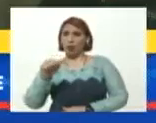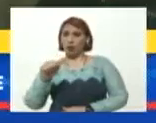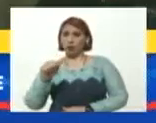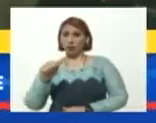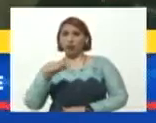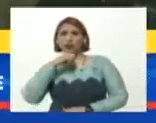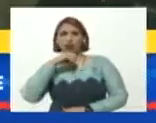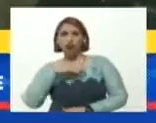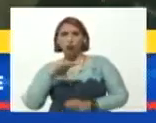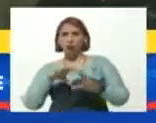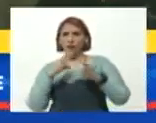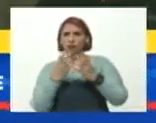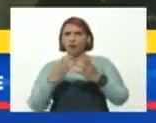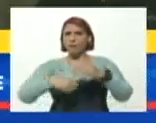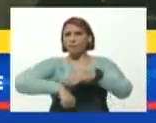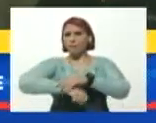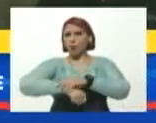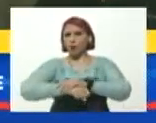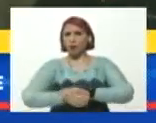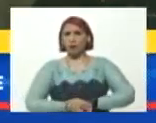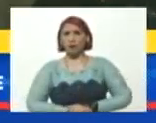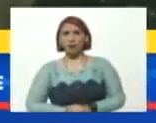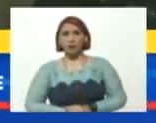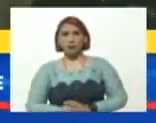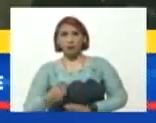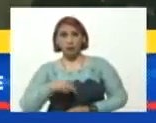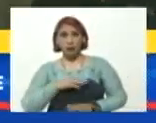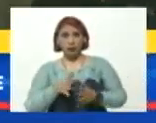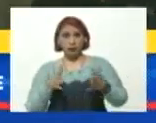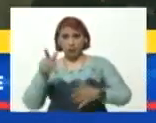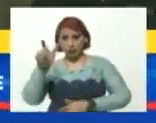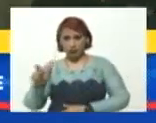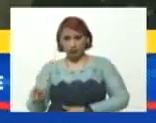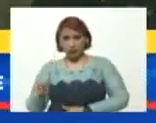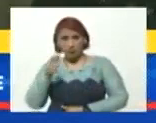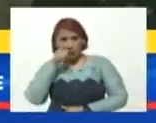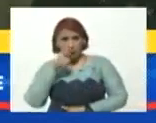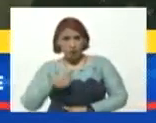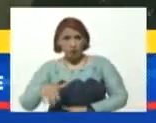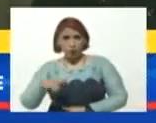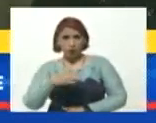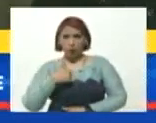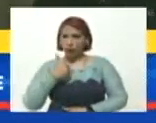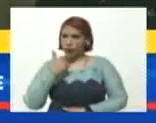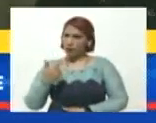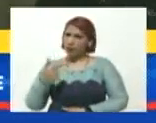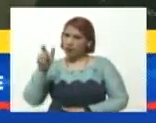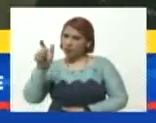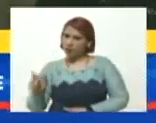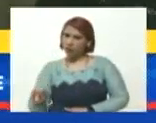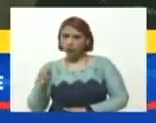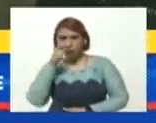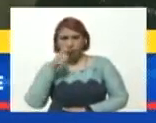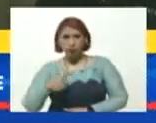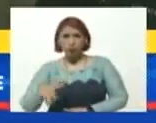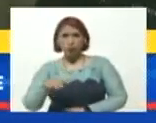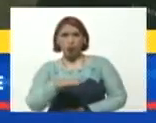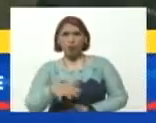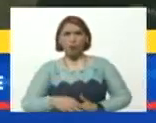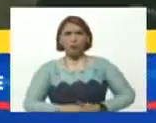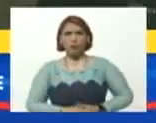del fútbol mundial. Nuestro gran Diego, el Diego de los pueblos, le decía yo. El Diego de los